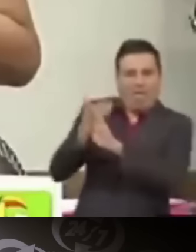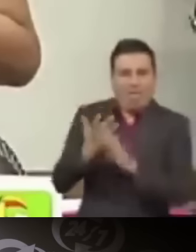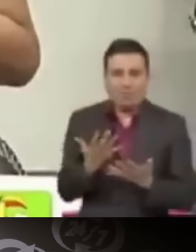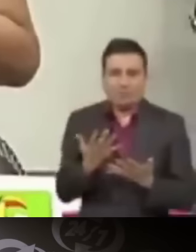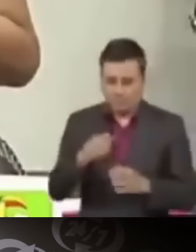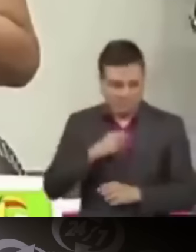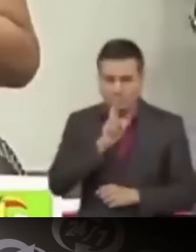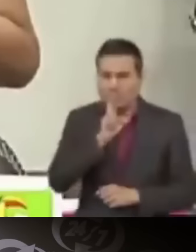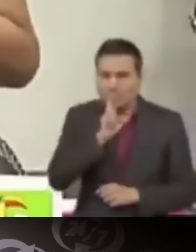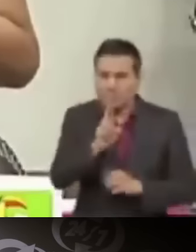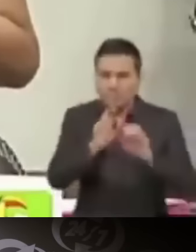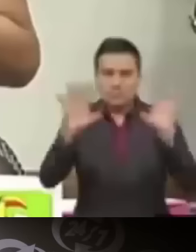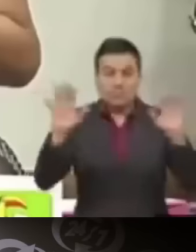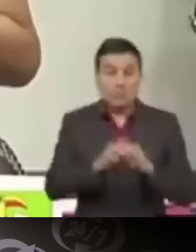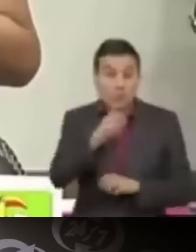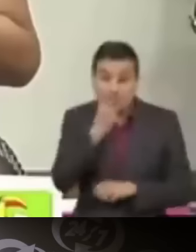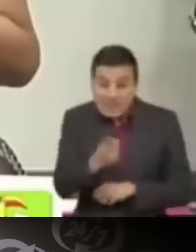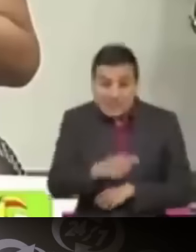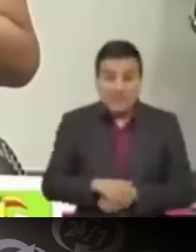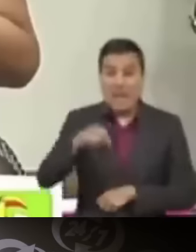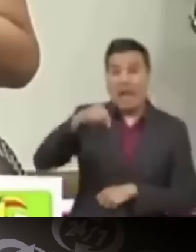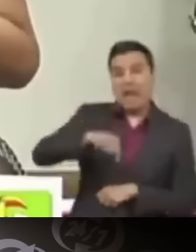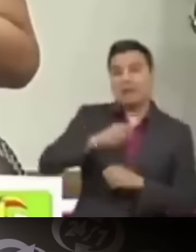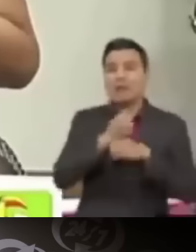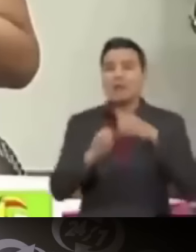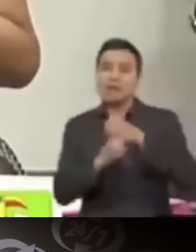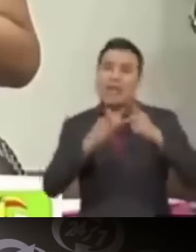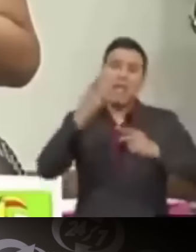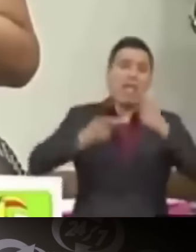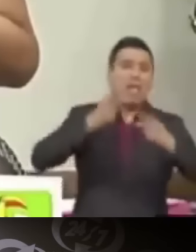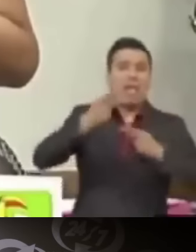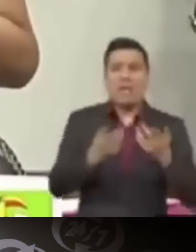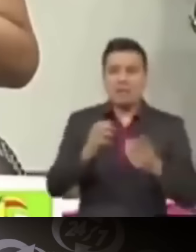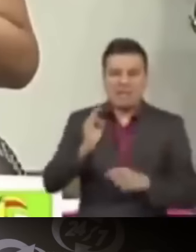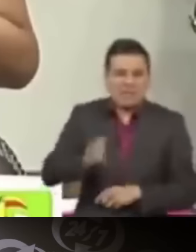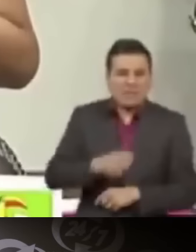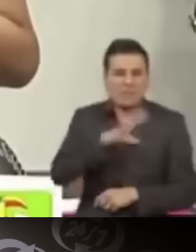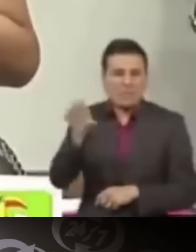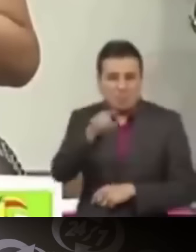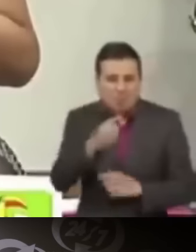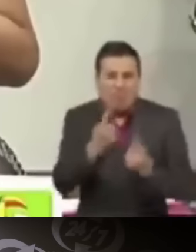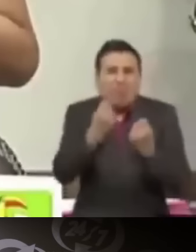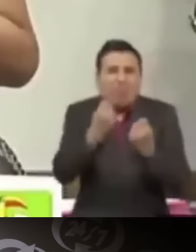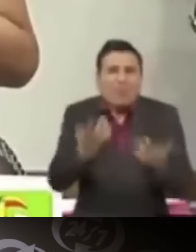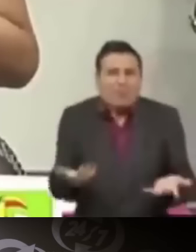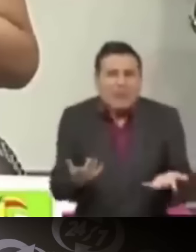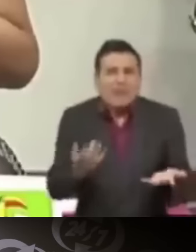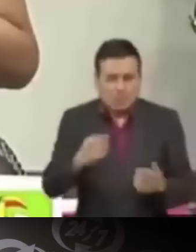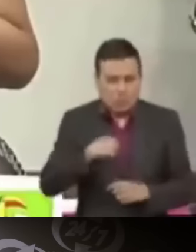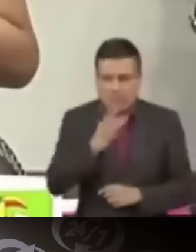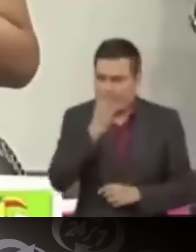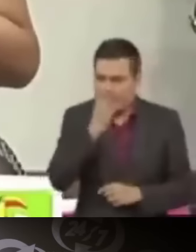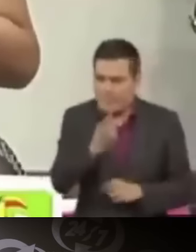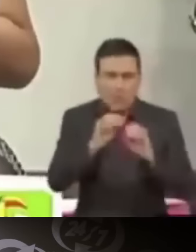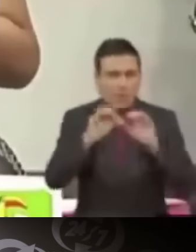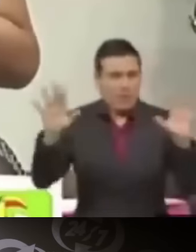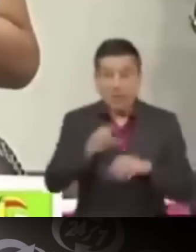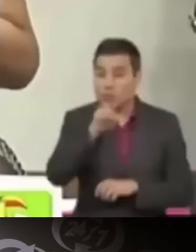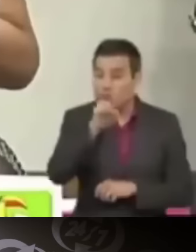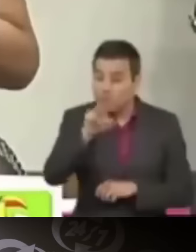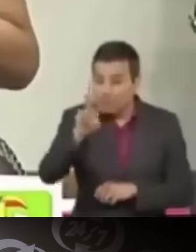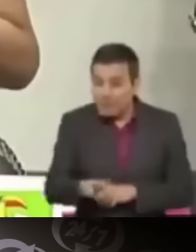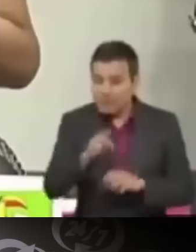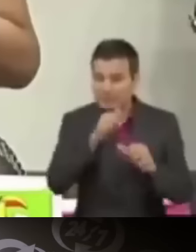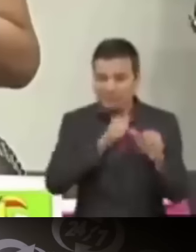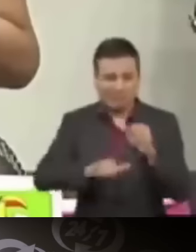contestar. Dices que no vas a aceptar que se vengan a decir cosas. Poco nos importa lo que tú aceptes o no. Te vamos a venir a decir aquí lo que eres. Un usurpador